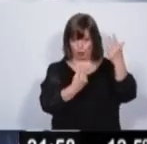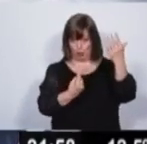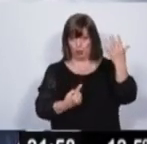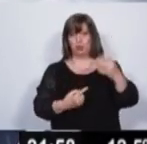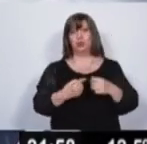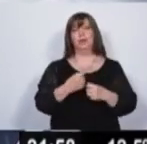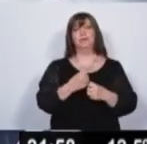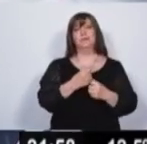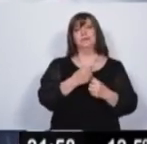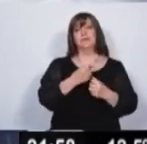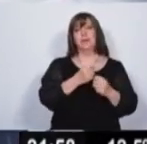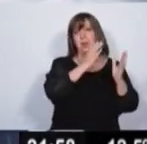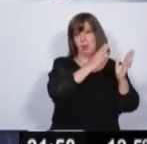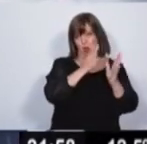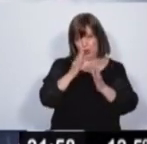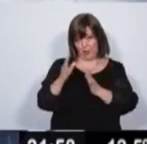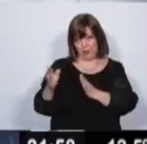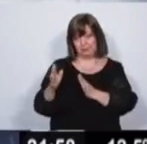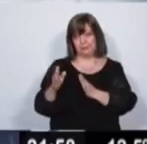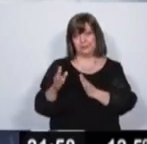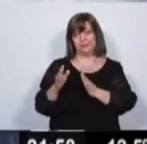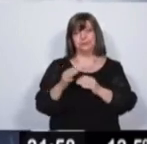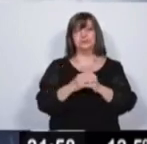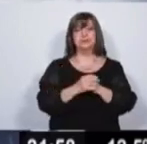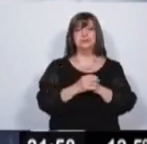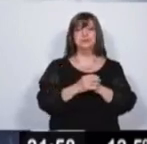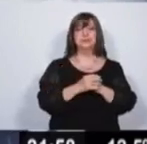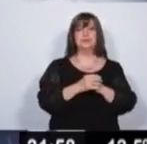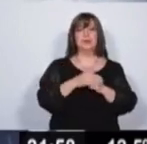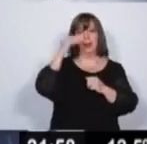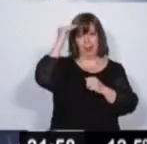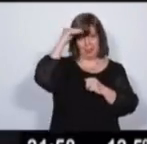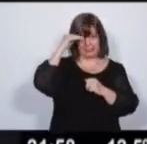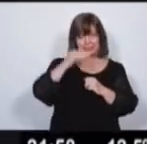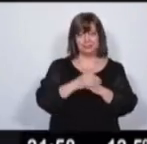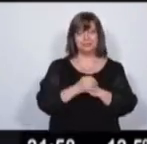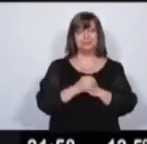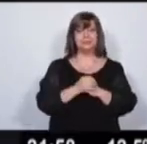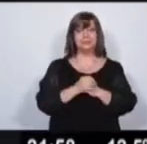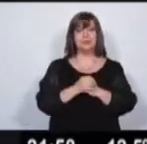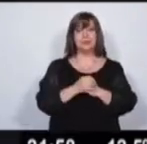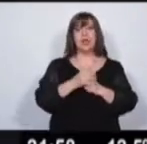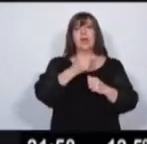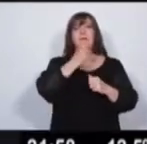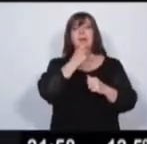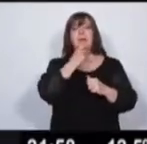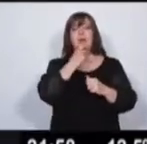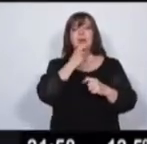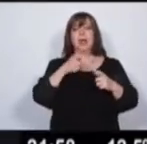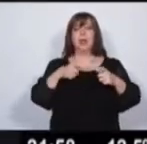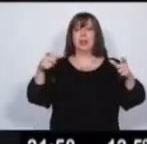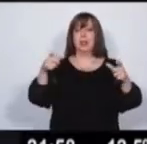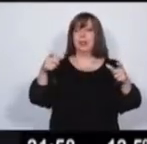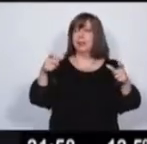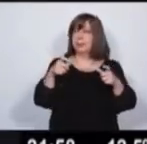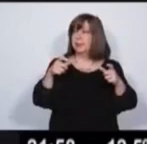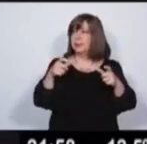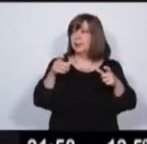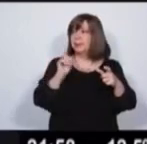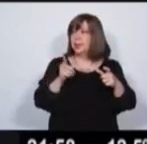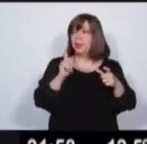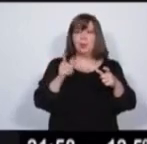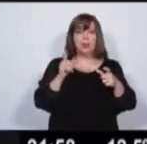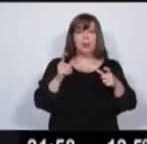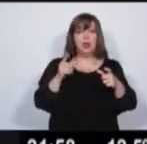poder hacerlo en el orden que se viene dando Omar de marcha y comienza Mendoza no crece porque ha perdido la iniciativa